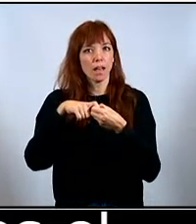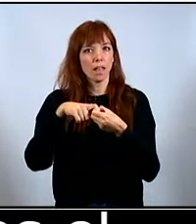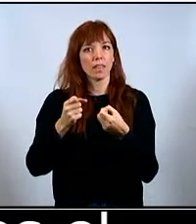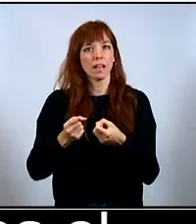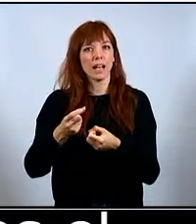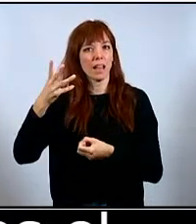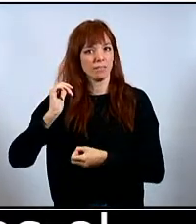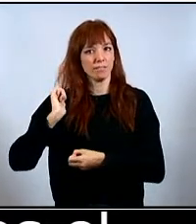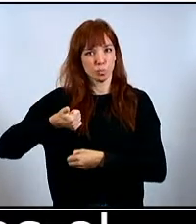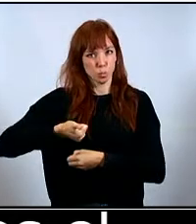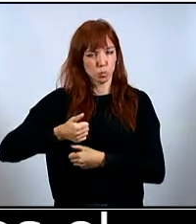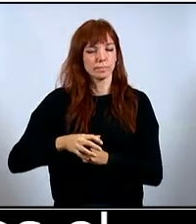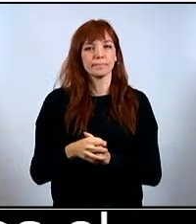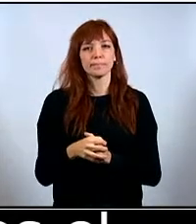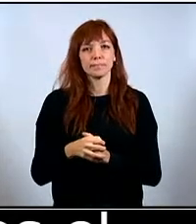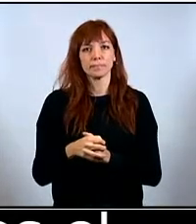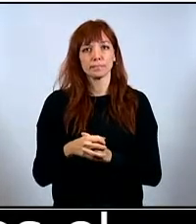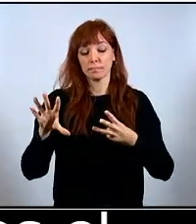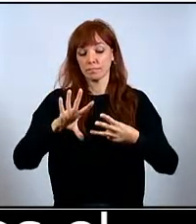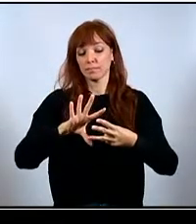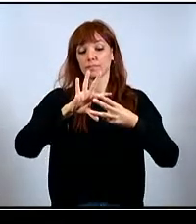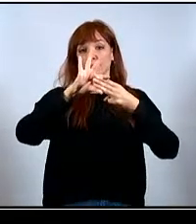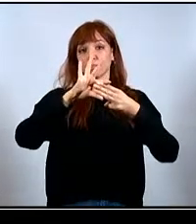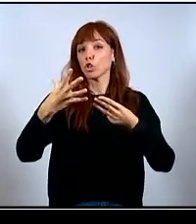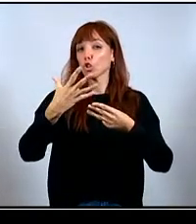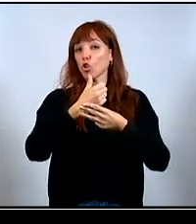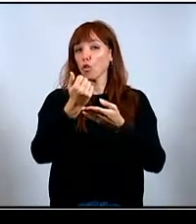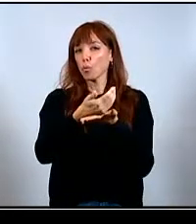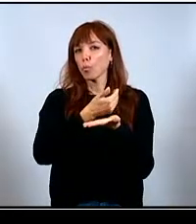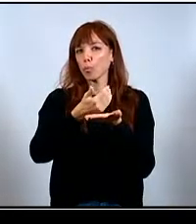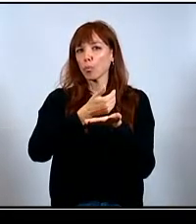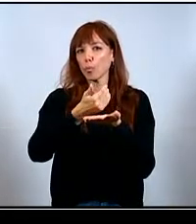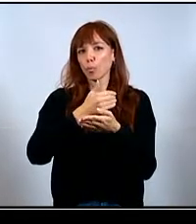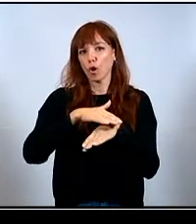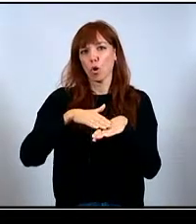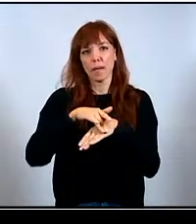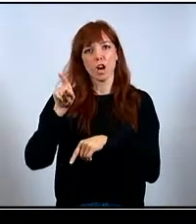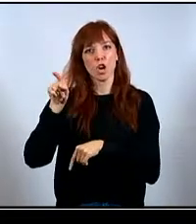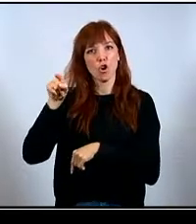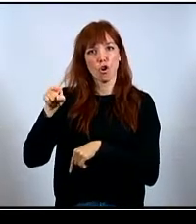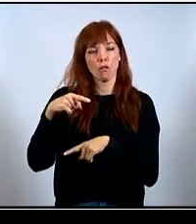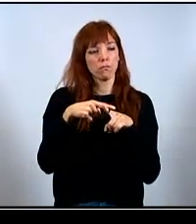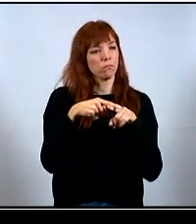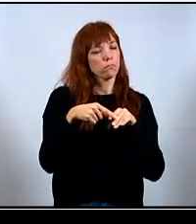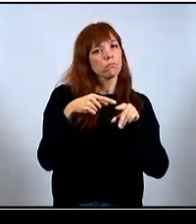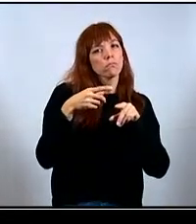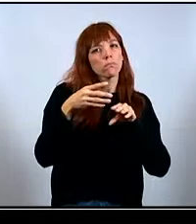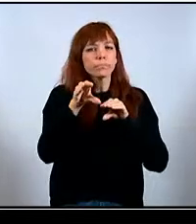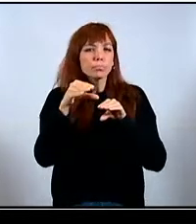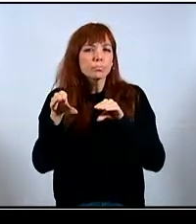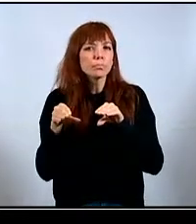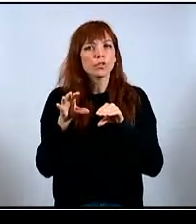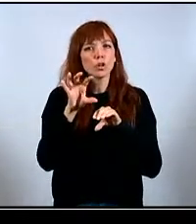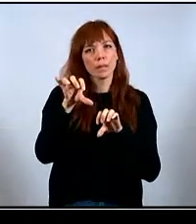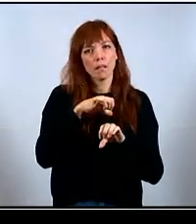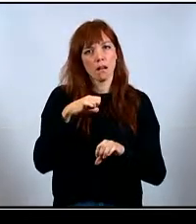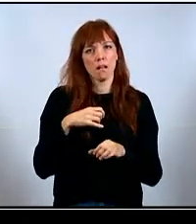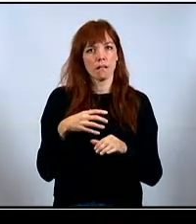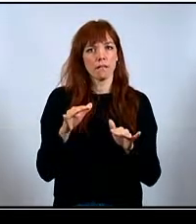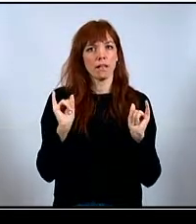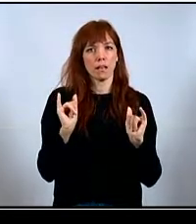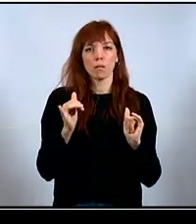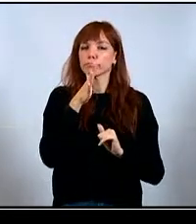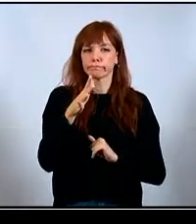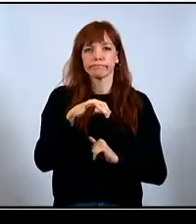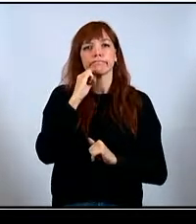Y, sin embargo, en este caso, toda la recaudación se la quedó el Estado, sin repartir ingresos obtenidos entre las comunidades. De ahí que presentemos